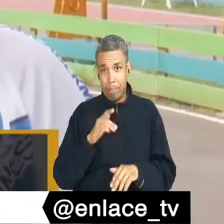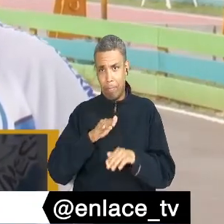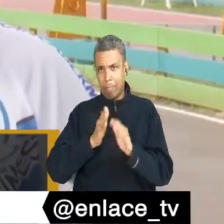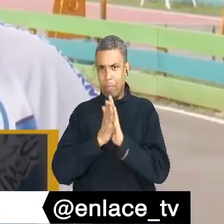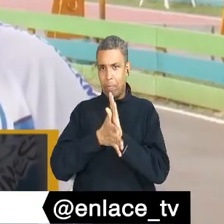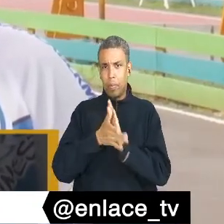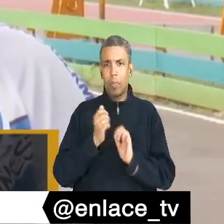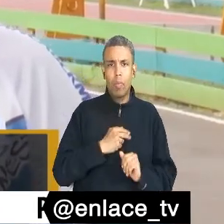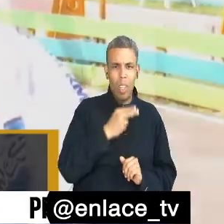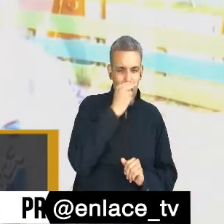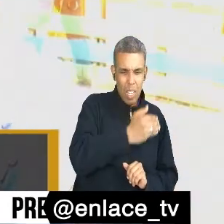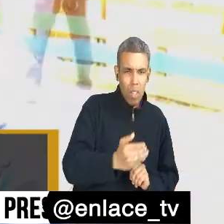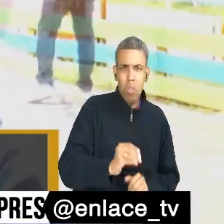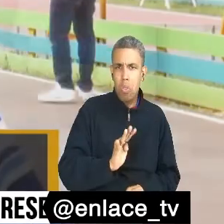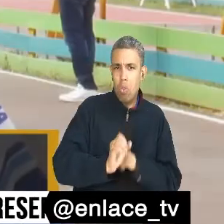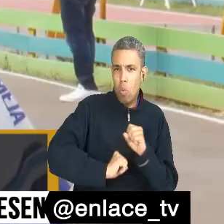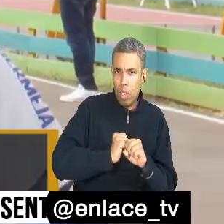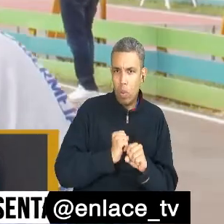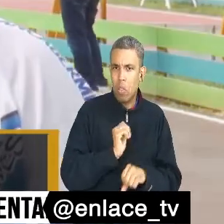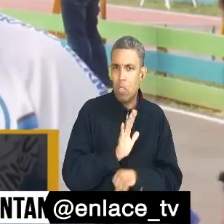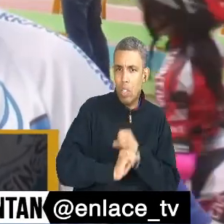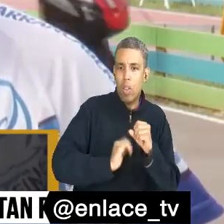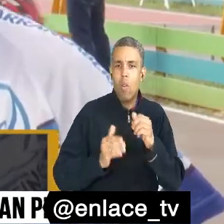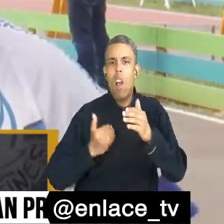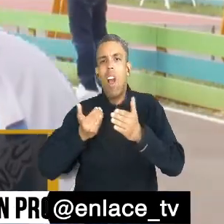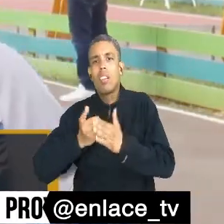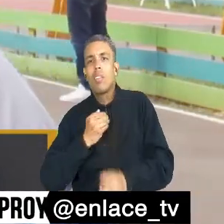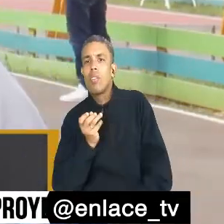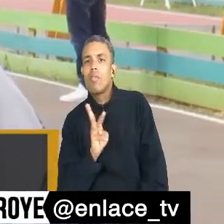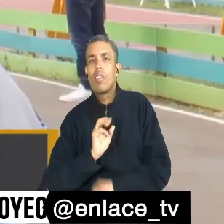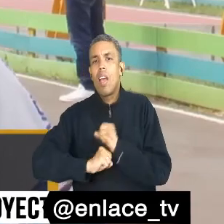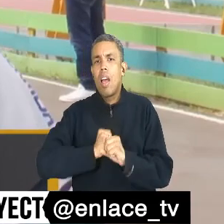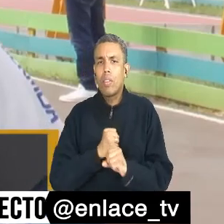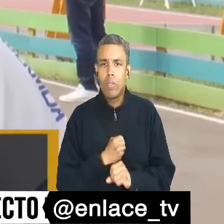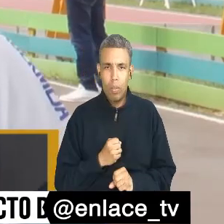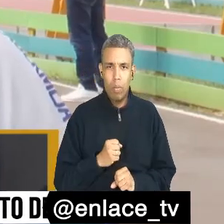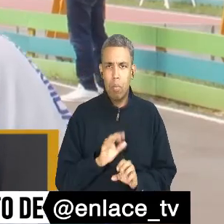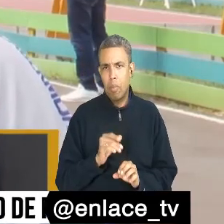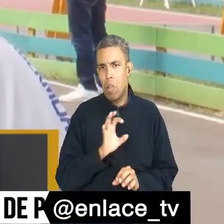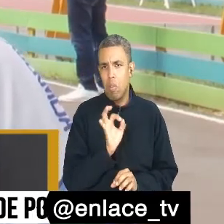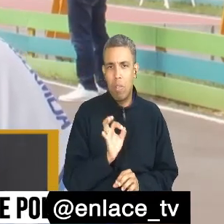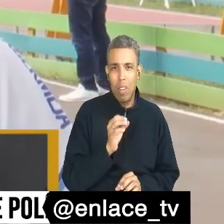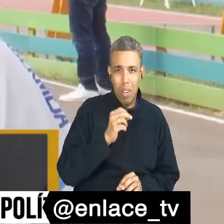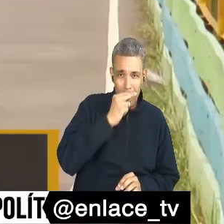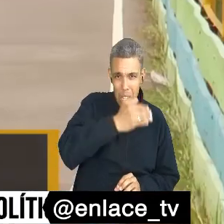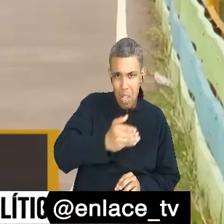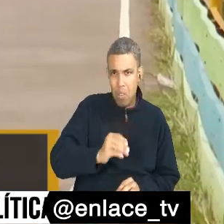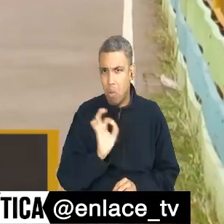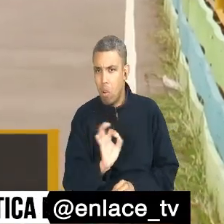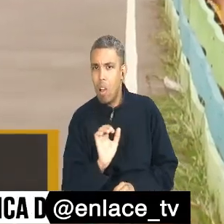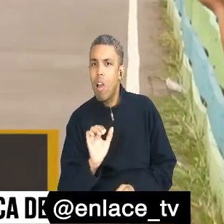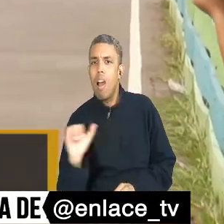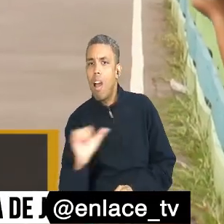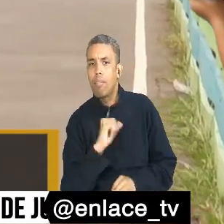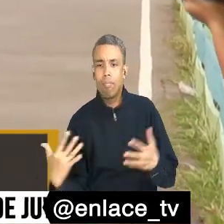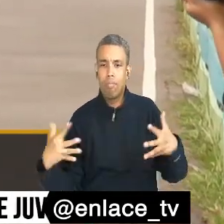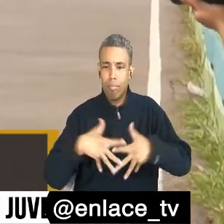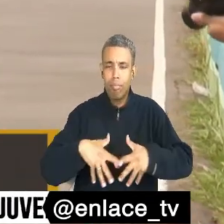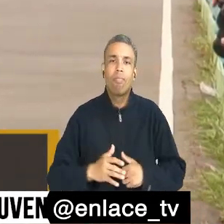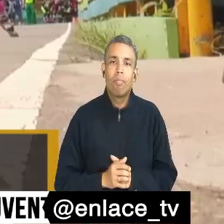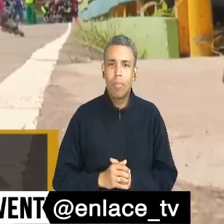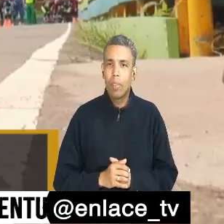hasta categoría 3 y más. Categoría mixta, estamos hablando de niños y niñas en todas las categorías. En este torneo